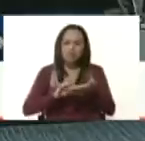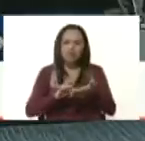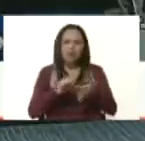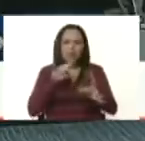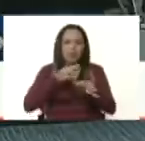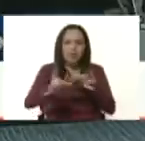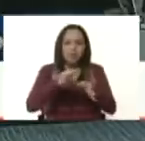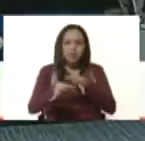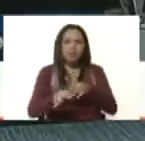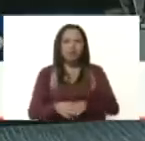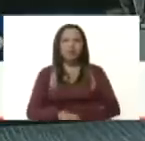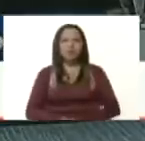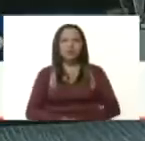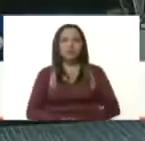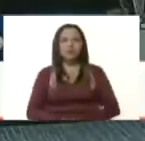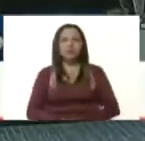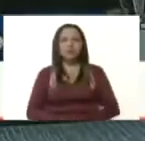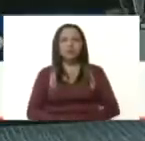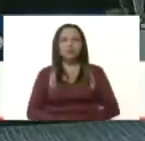Petro.